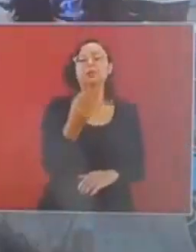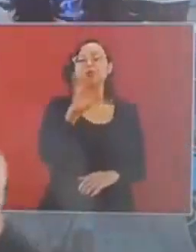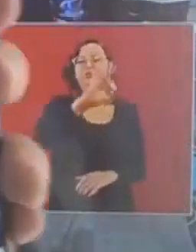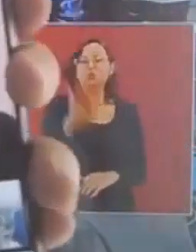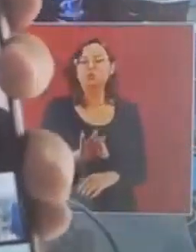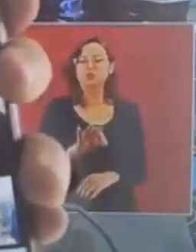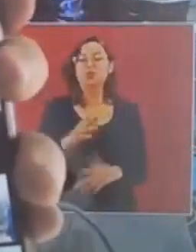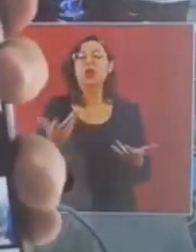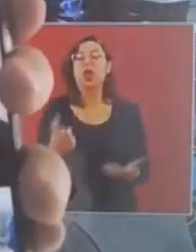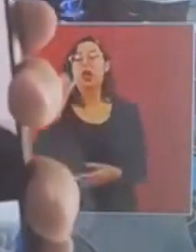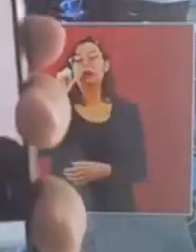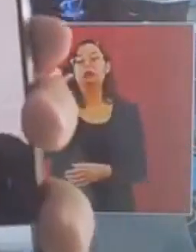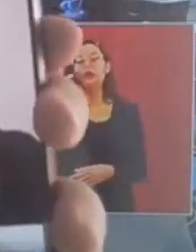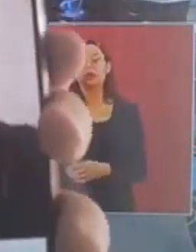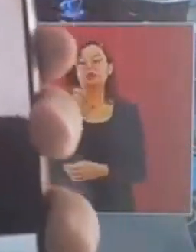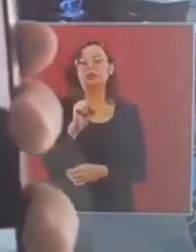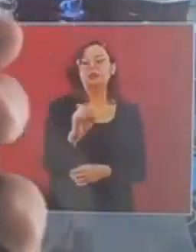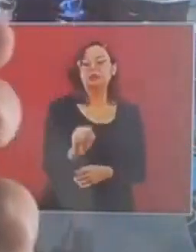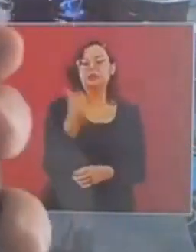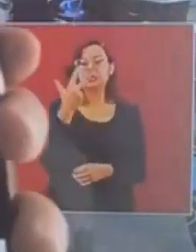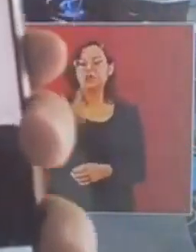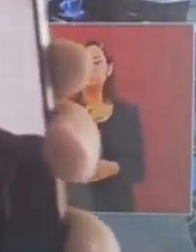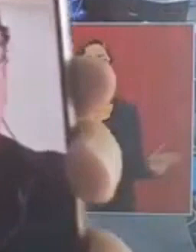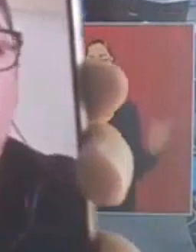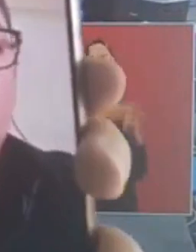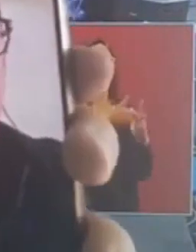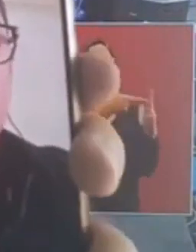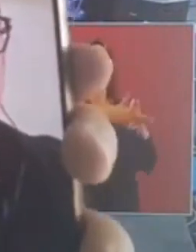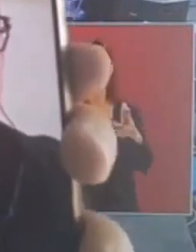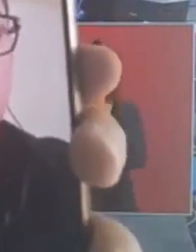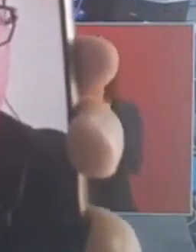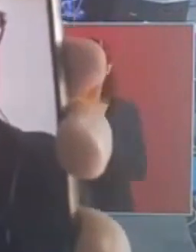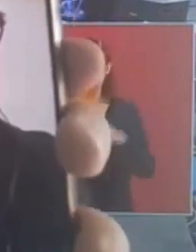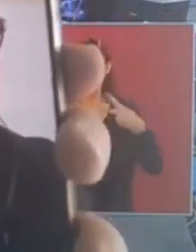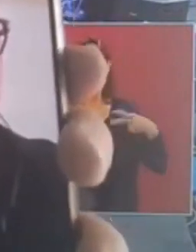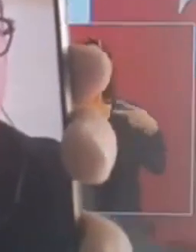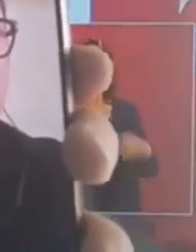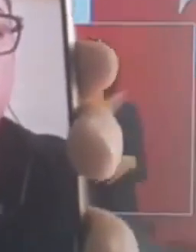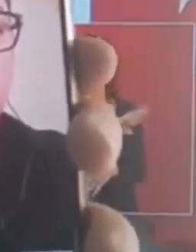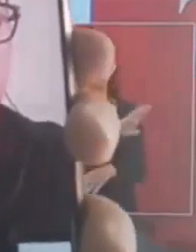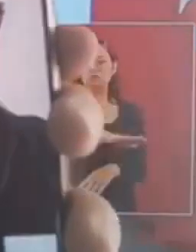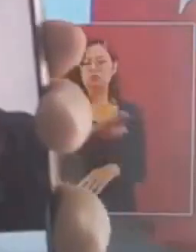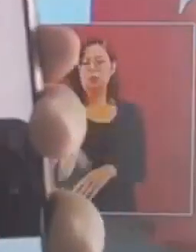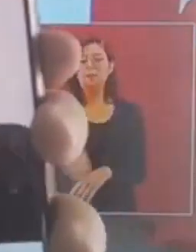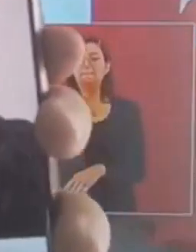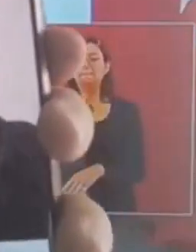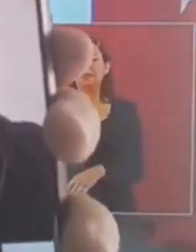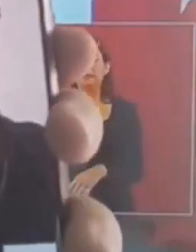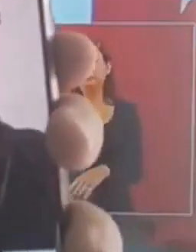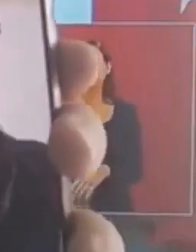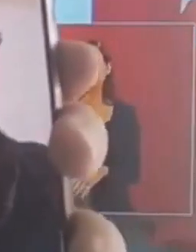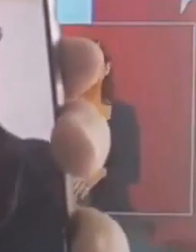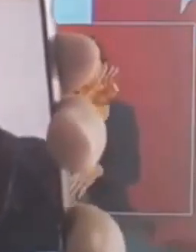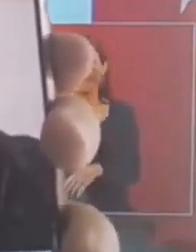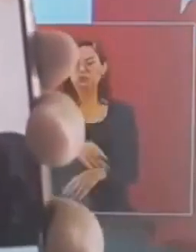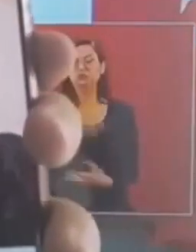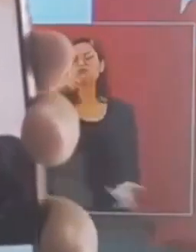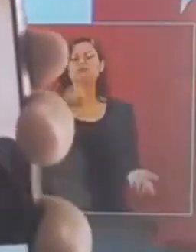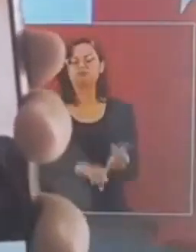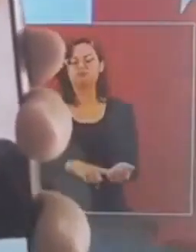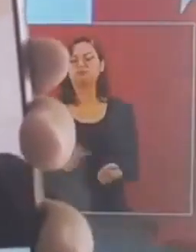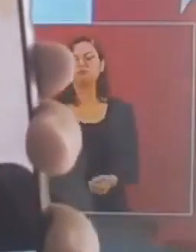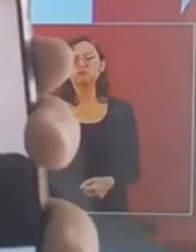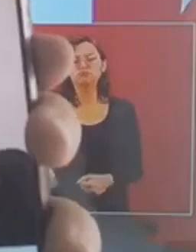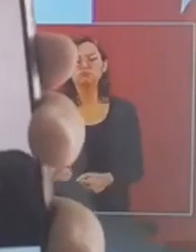Laurita, pero una pregunta, independientemente de esta interpretación que los abogados le